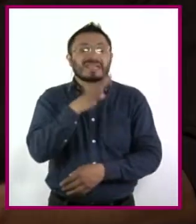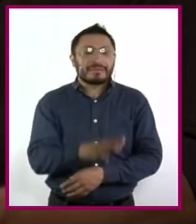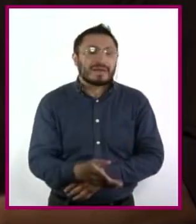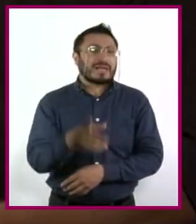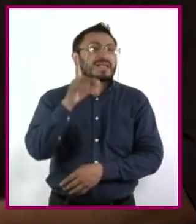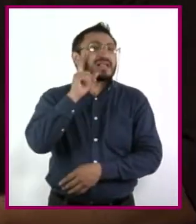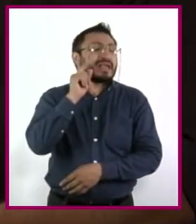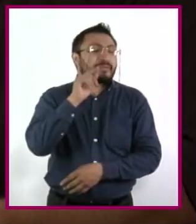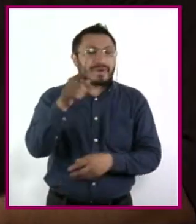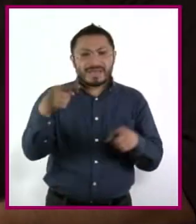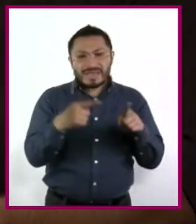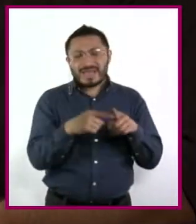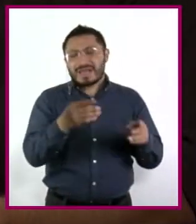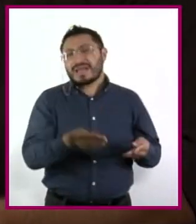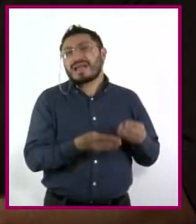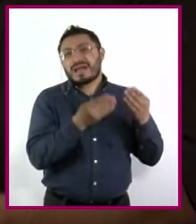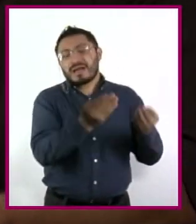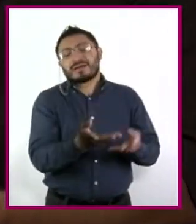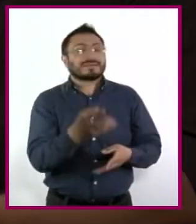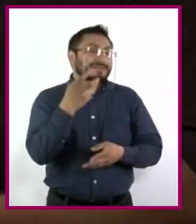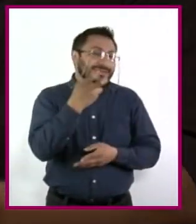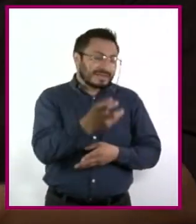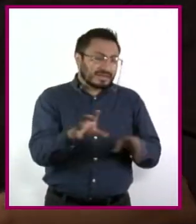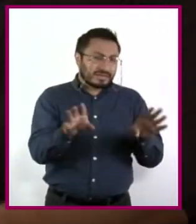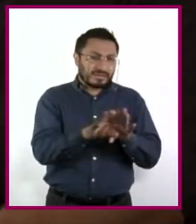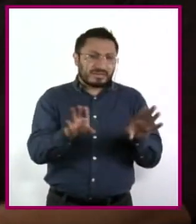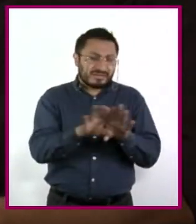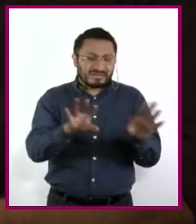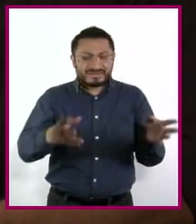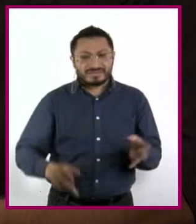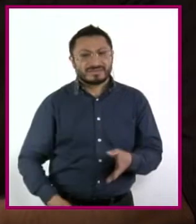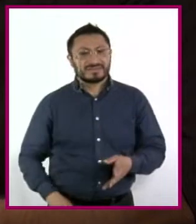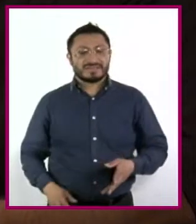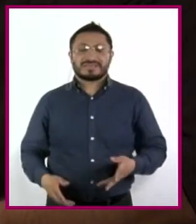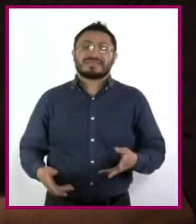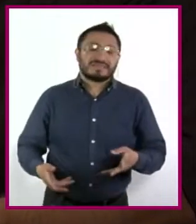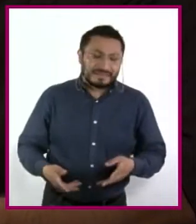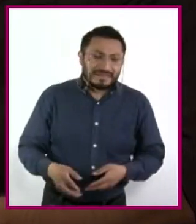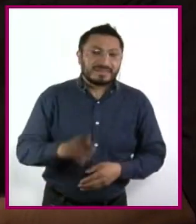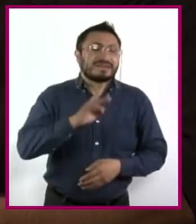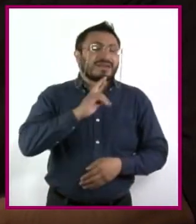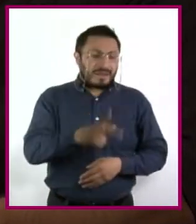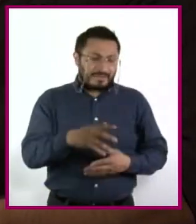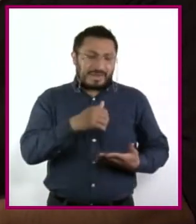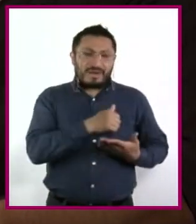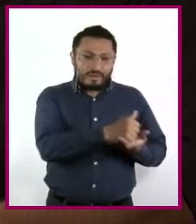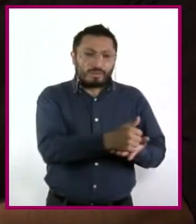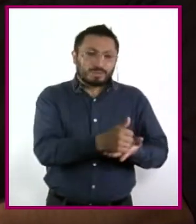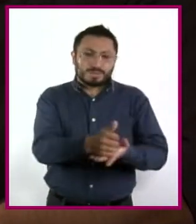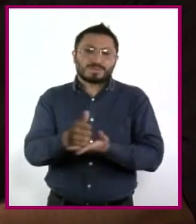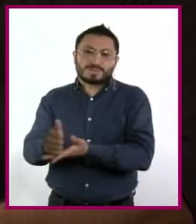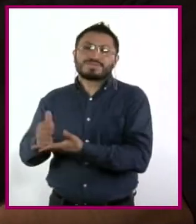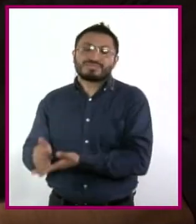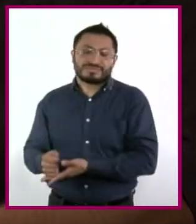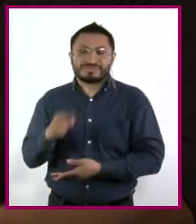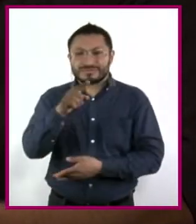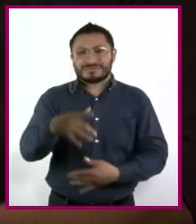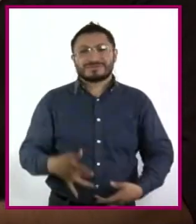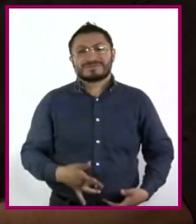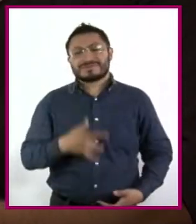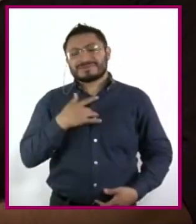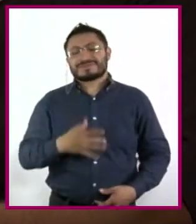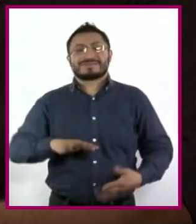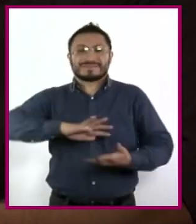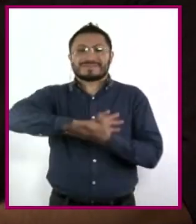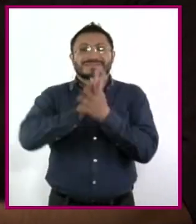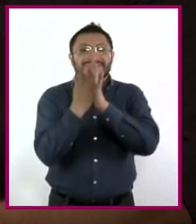final. ¿No serviría esto para disminuir drásticamente la intensidad de tu emoción? A veces podemos